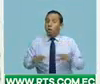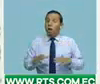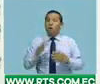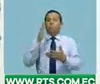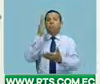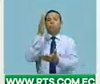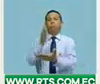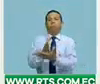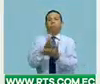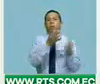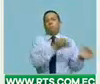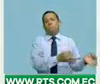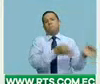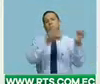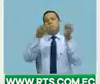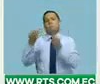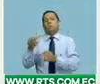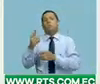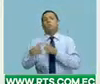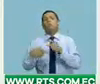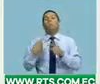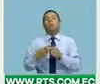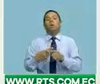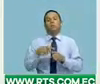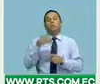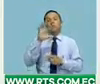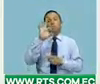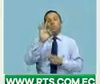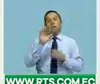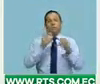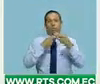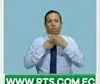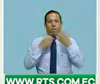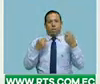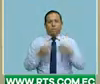será reinstalada el próximo 9 de noviembre.